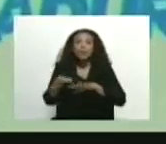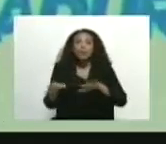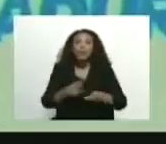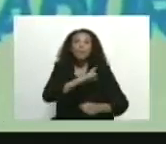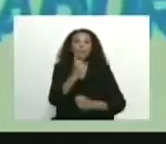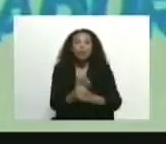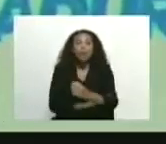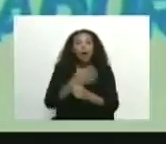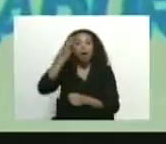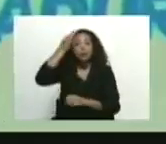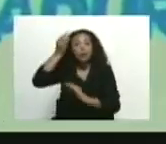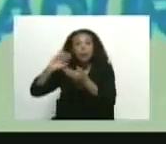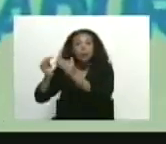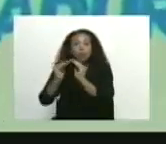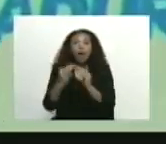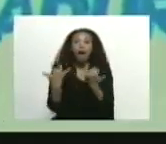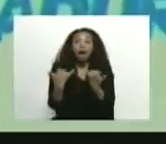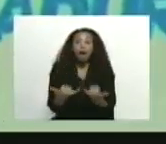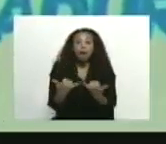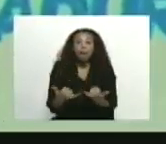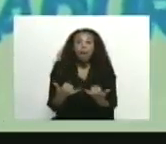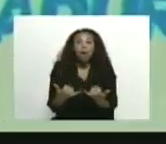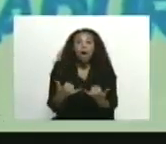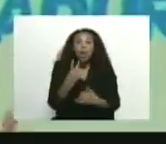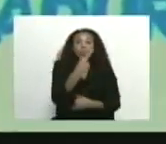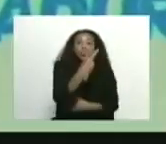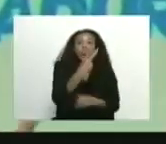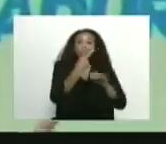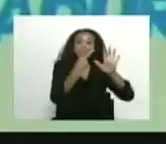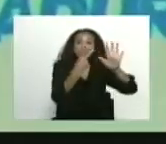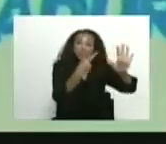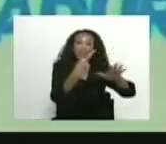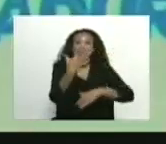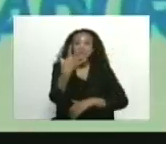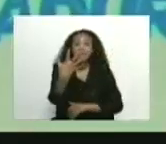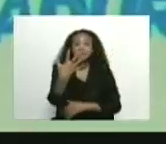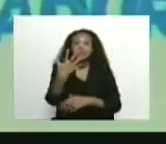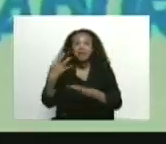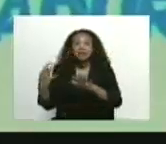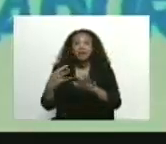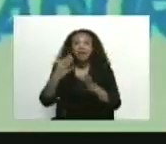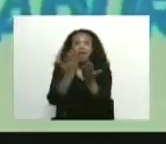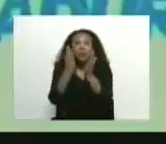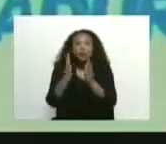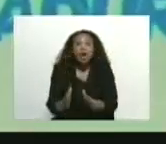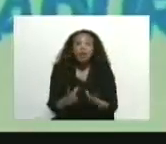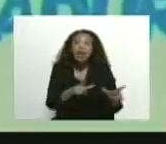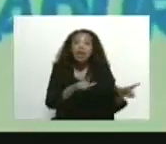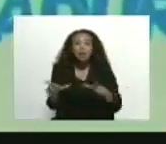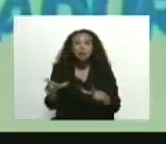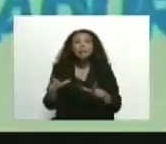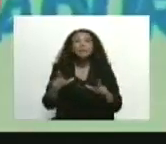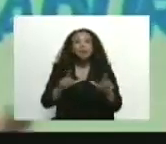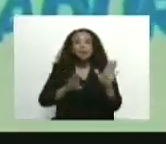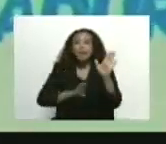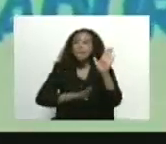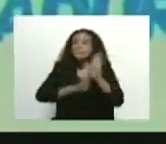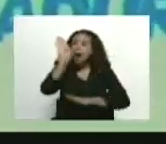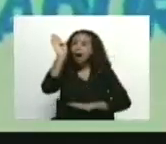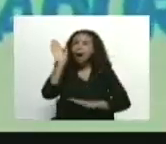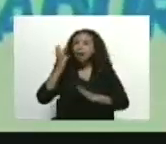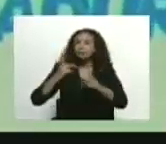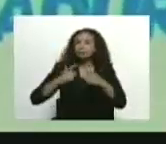poder popular, ahora estos 277 estudiantes que estamos seguros va a elevar su